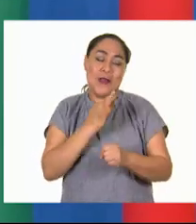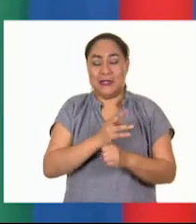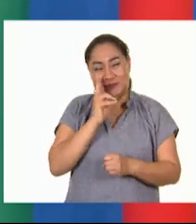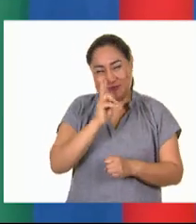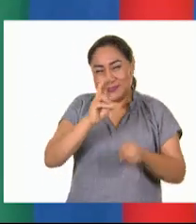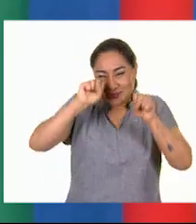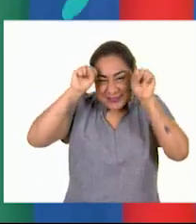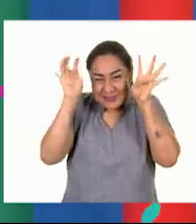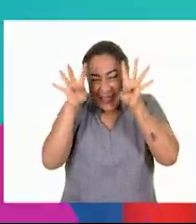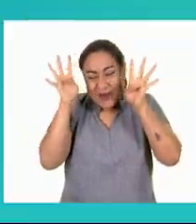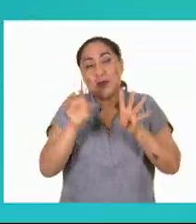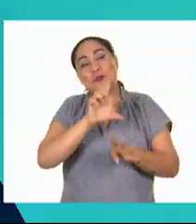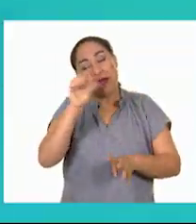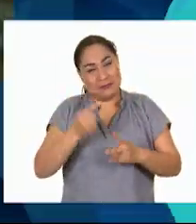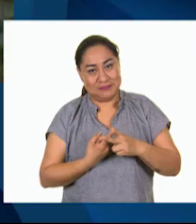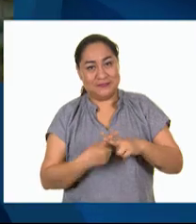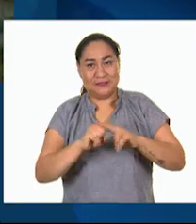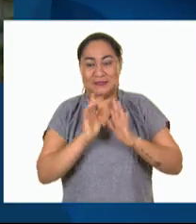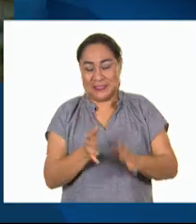y comenzamos.